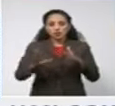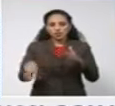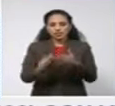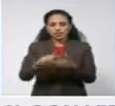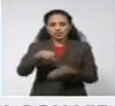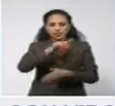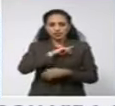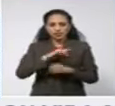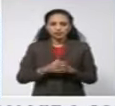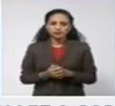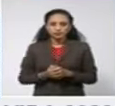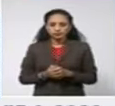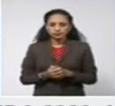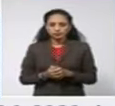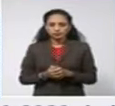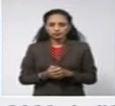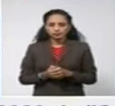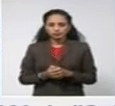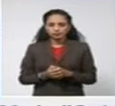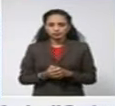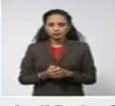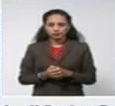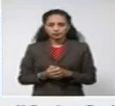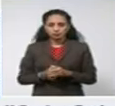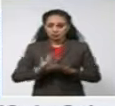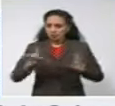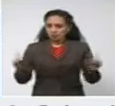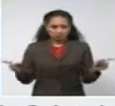Y a manera de resumen,